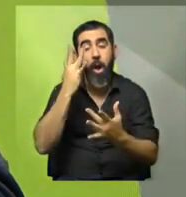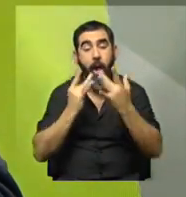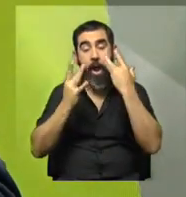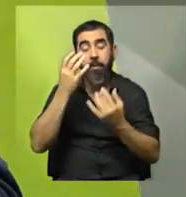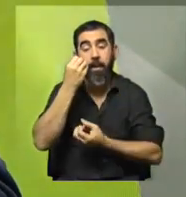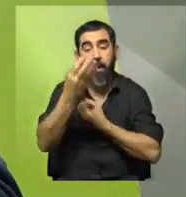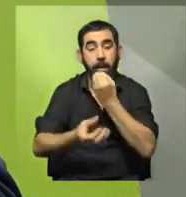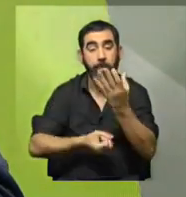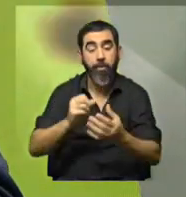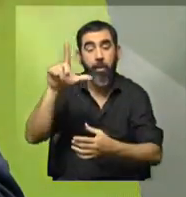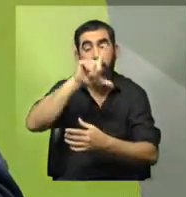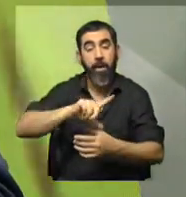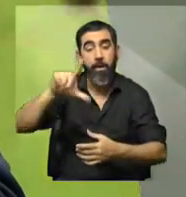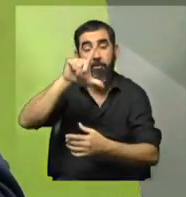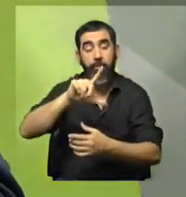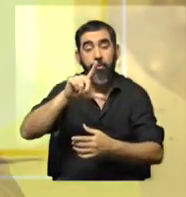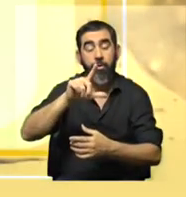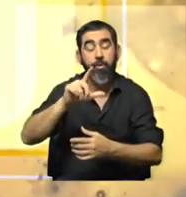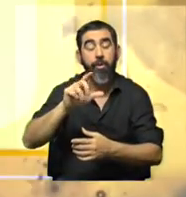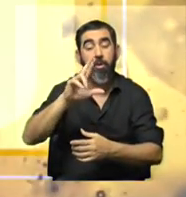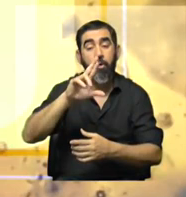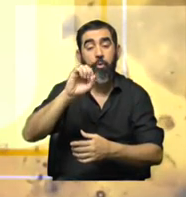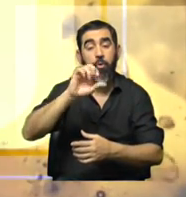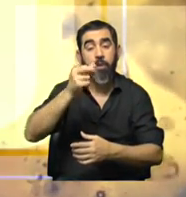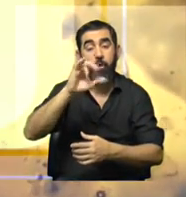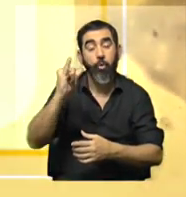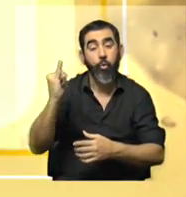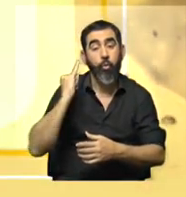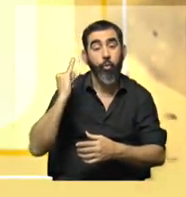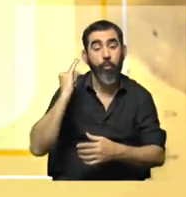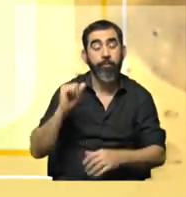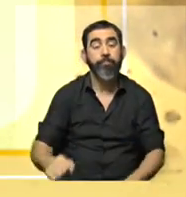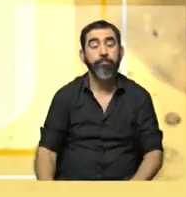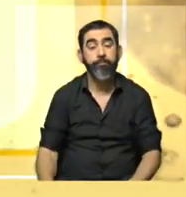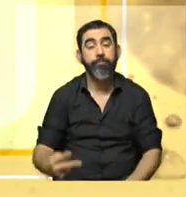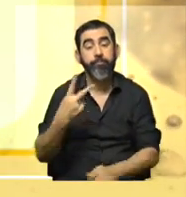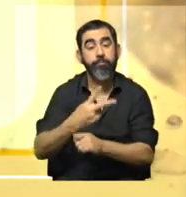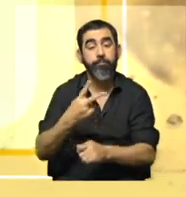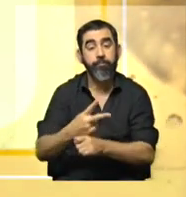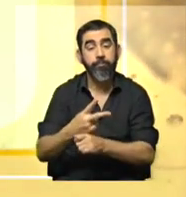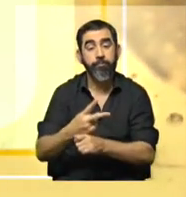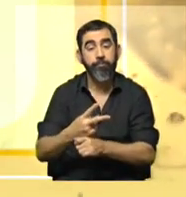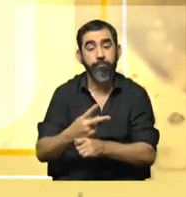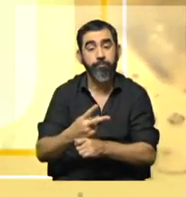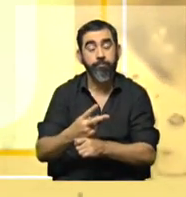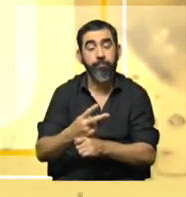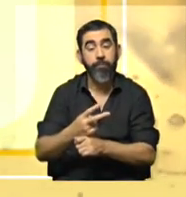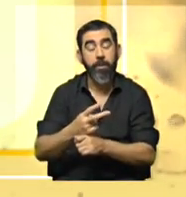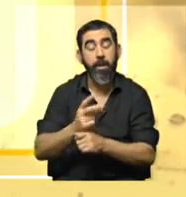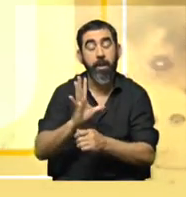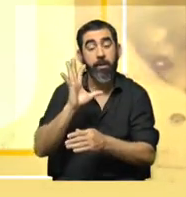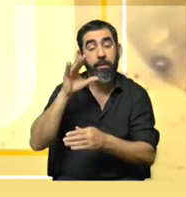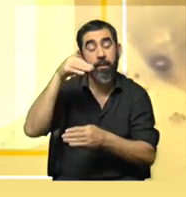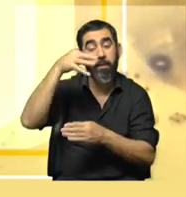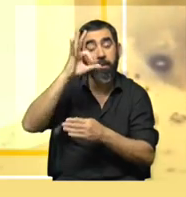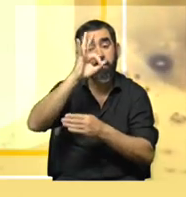del Liceo AUIC de Rosario, departamento de Colonia. El segundo puesto para el grupo El Atardecer, que